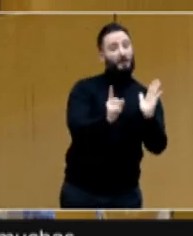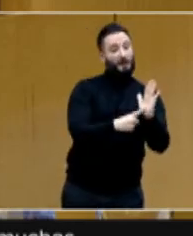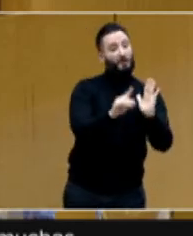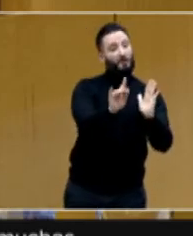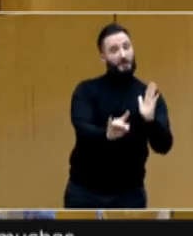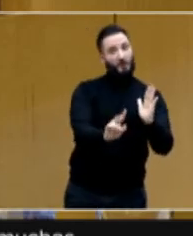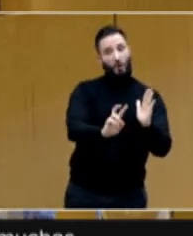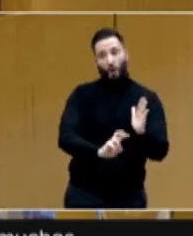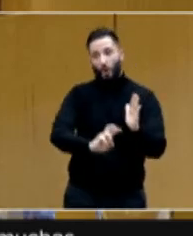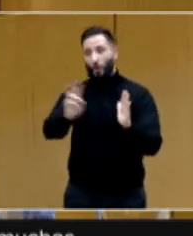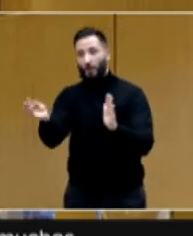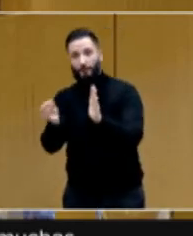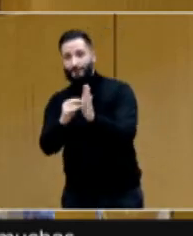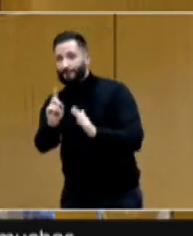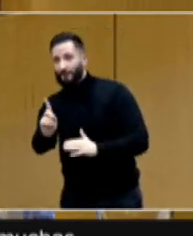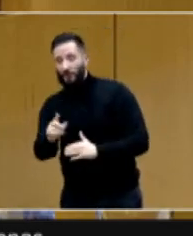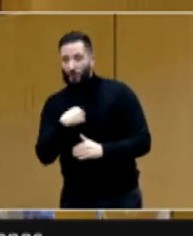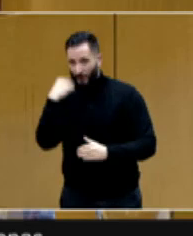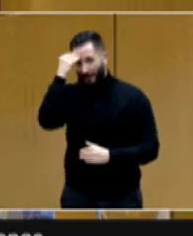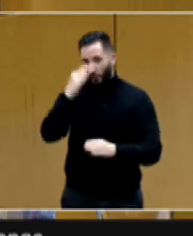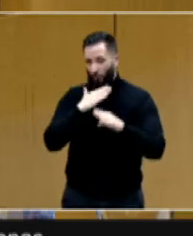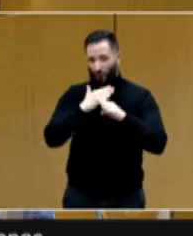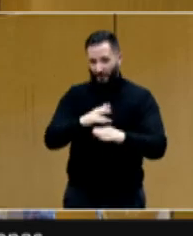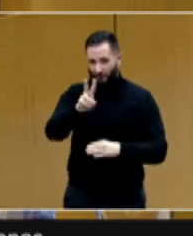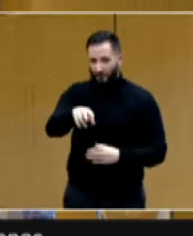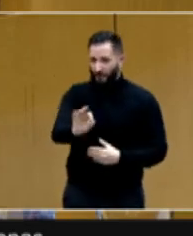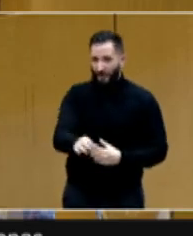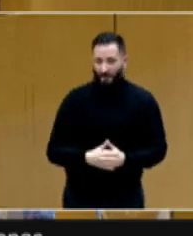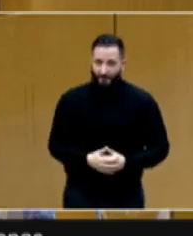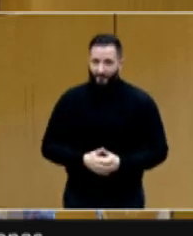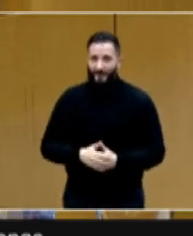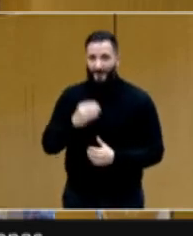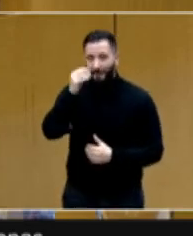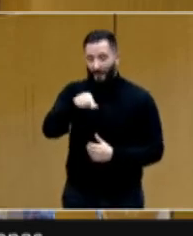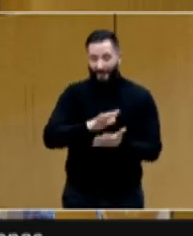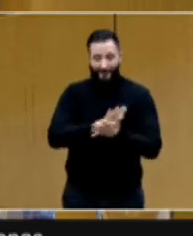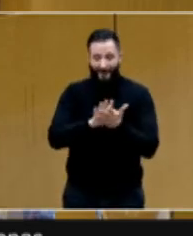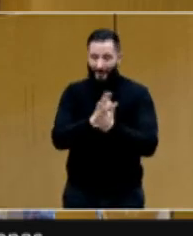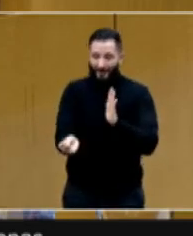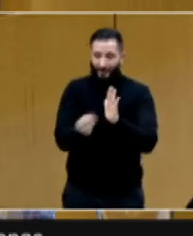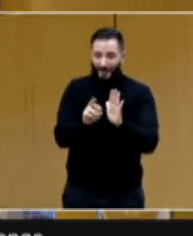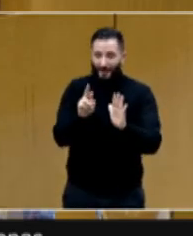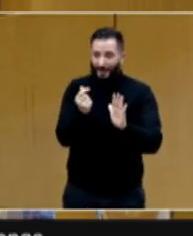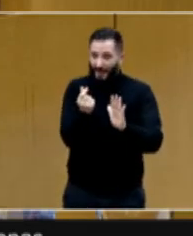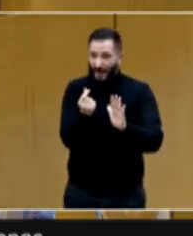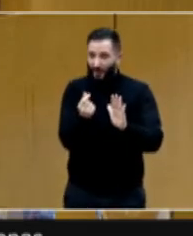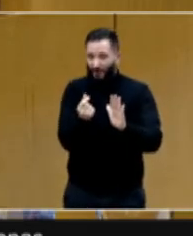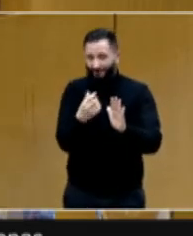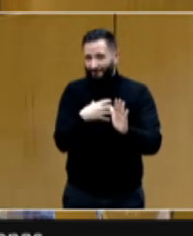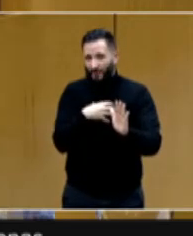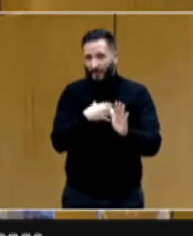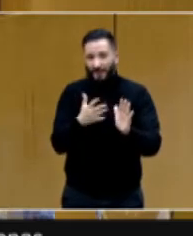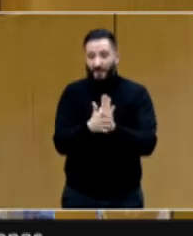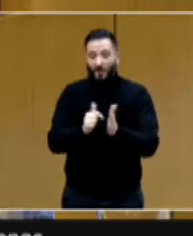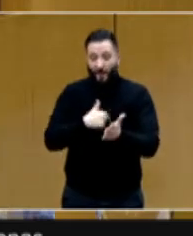comparte con usted Que obviamente insuficientemente pero no es esto lo que pretendía la ley decirle otra cosa sería quizá cambiarnos de